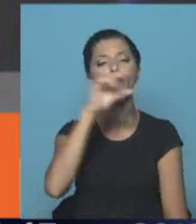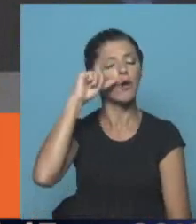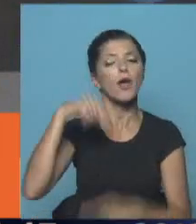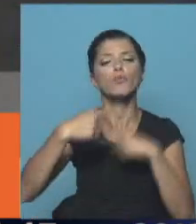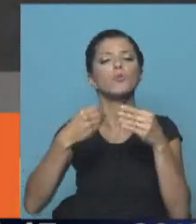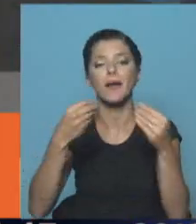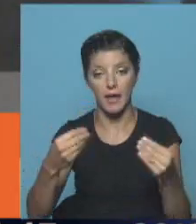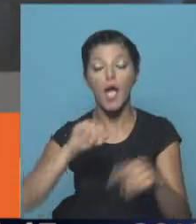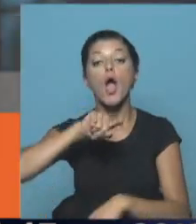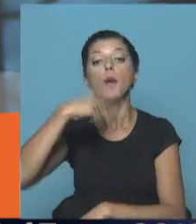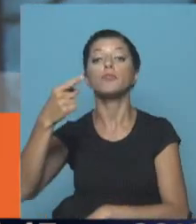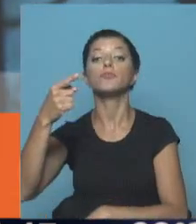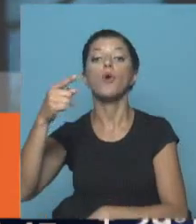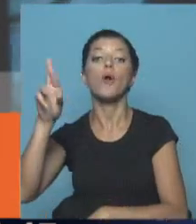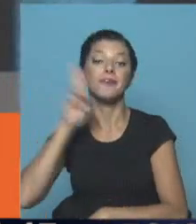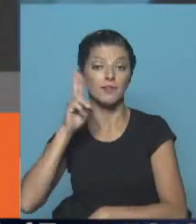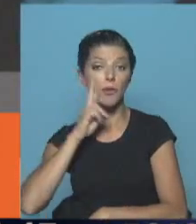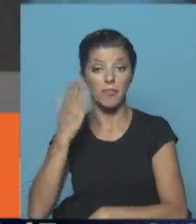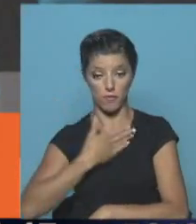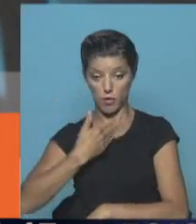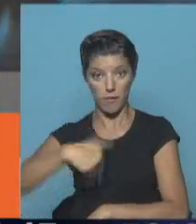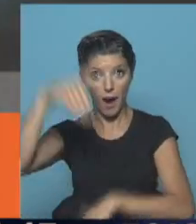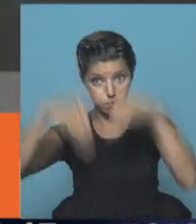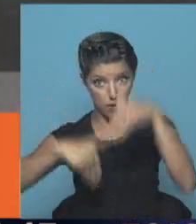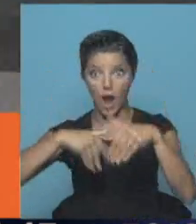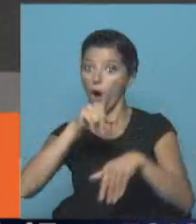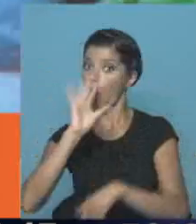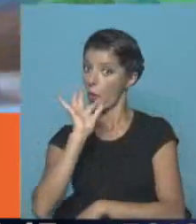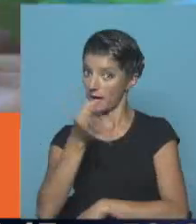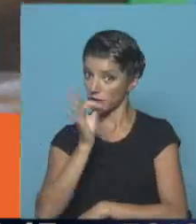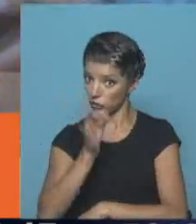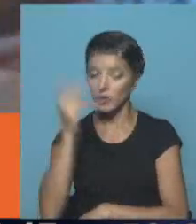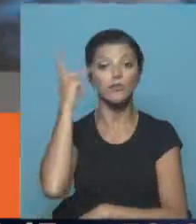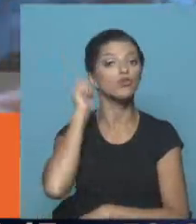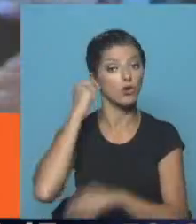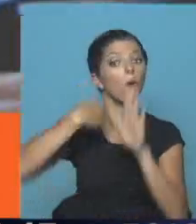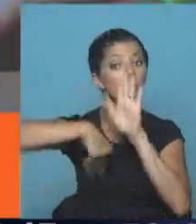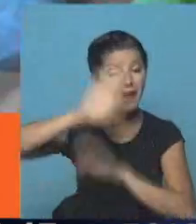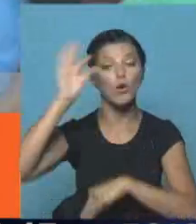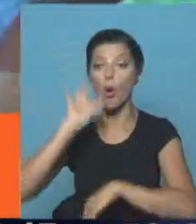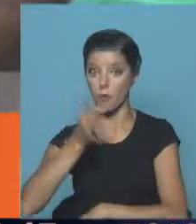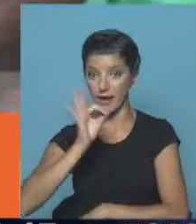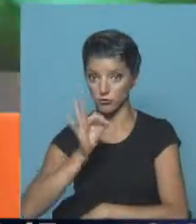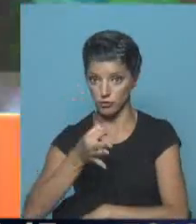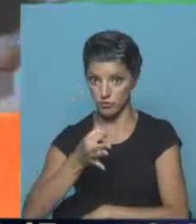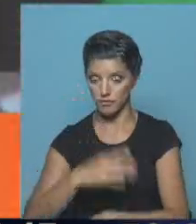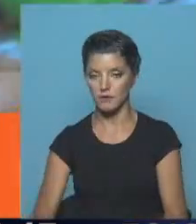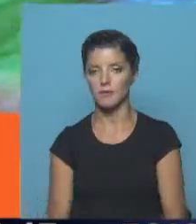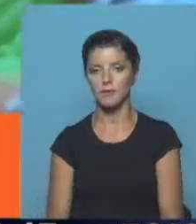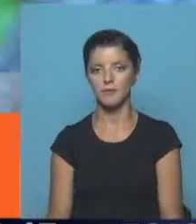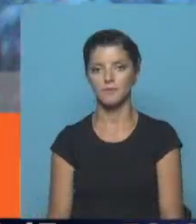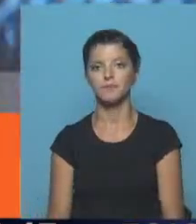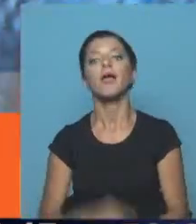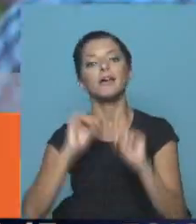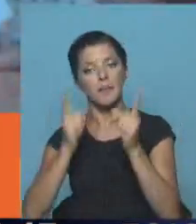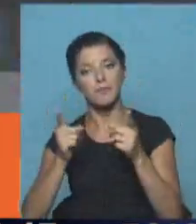febrero votarán todos, porque la votación es obligatoria, los mayores de 18 años, y en Ecuador también hay voto para aquellos